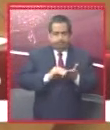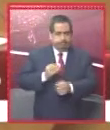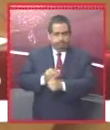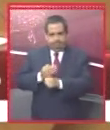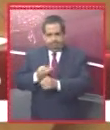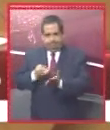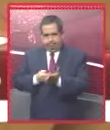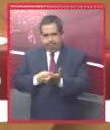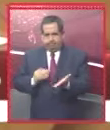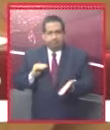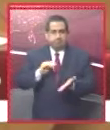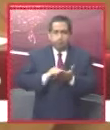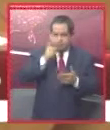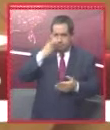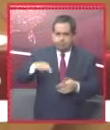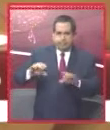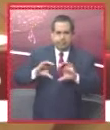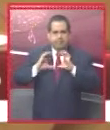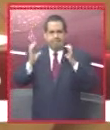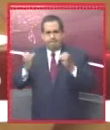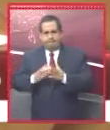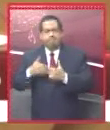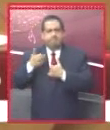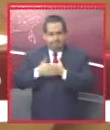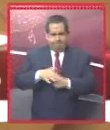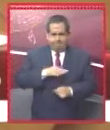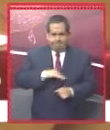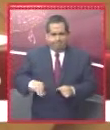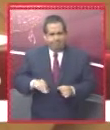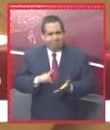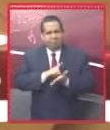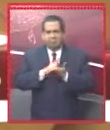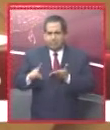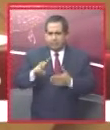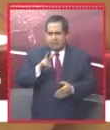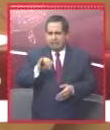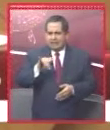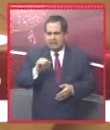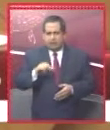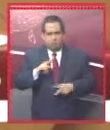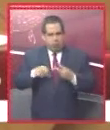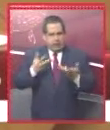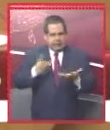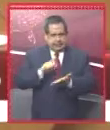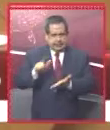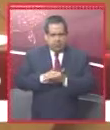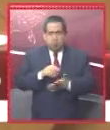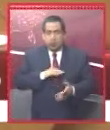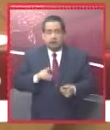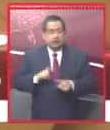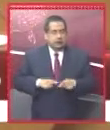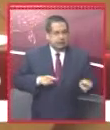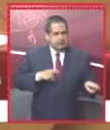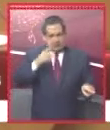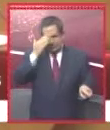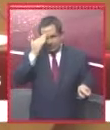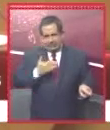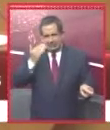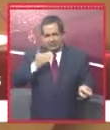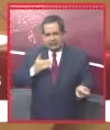pretende facultar al Congreso de la Unión a legislar en materia de derechos de las víctimas, no es más que una necesidad surgida del clima de violencia